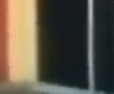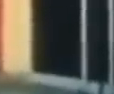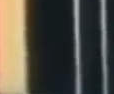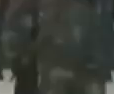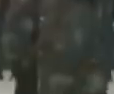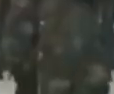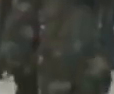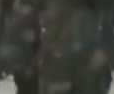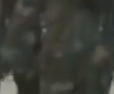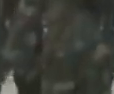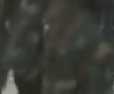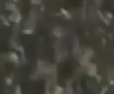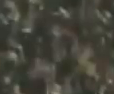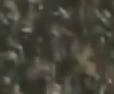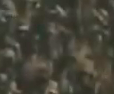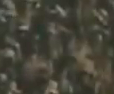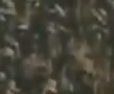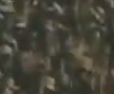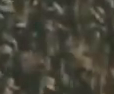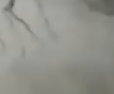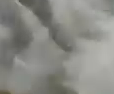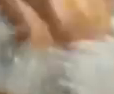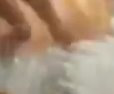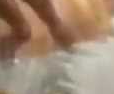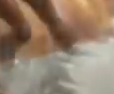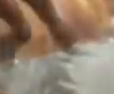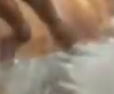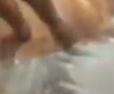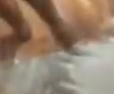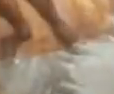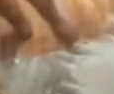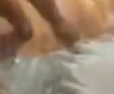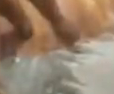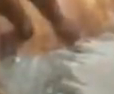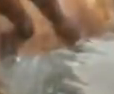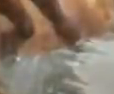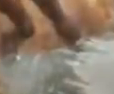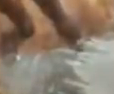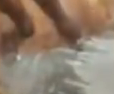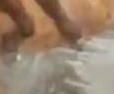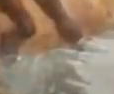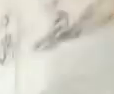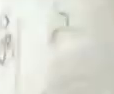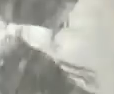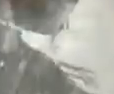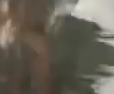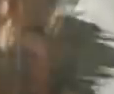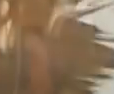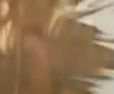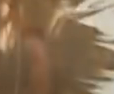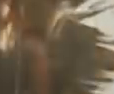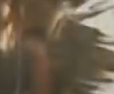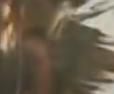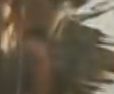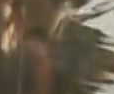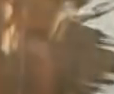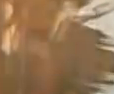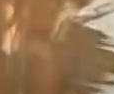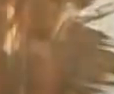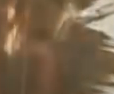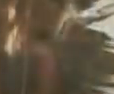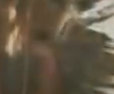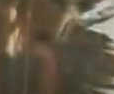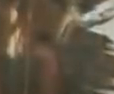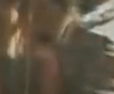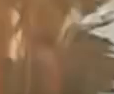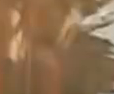junto a su Fuerza Armada Nacional Bolivariana ha despertado. Cuidado, en las glorias de Pichincha y Bomboná, el